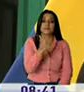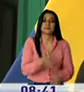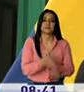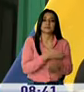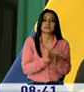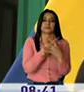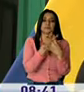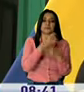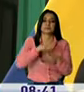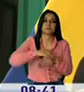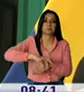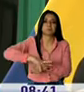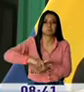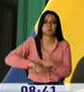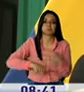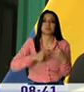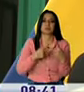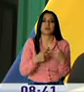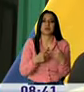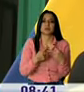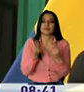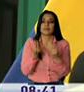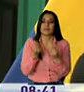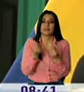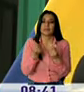robo, asociación ilícita,